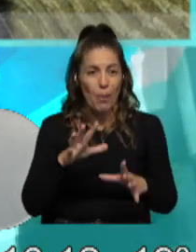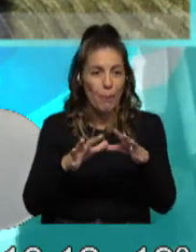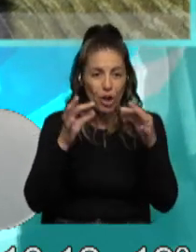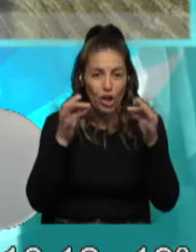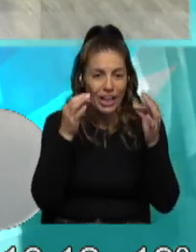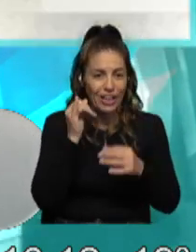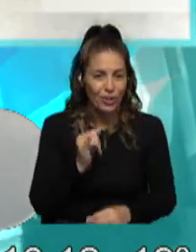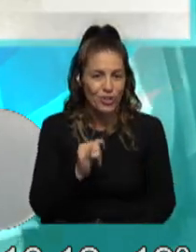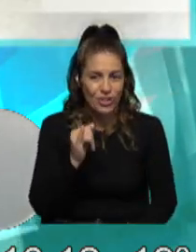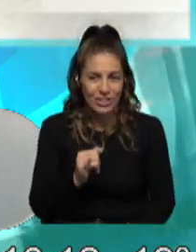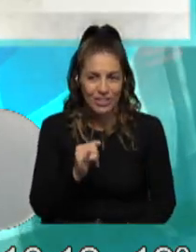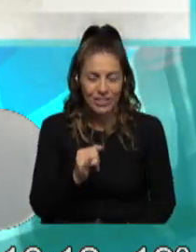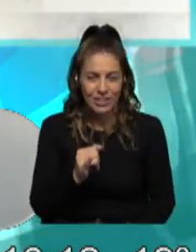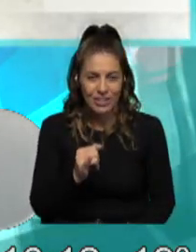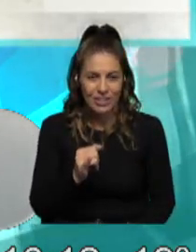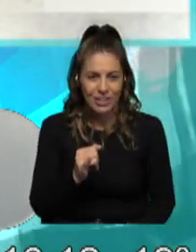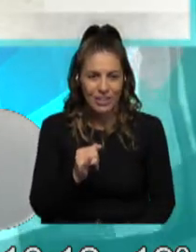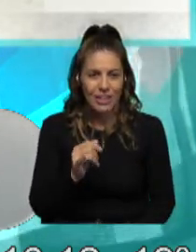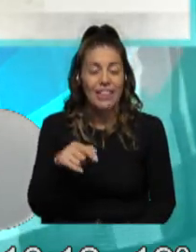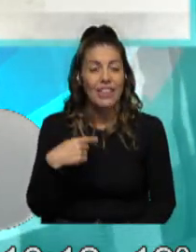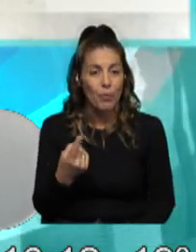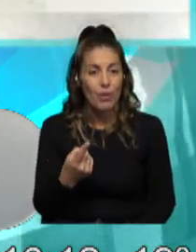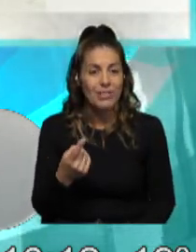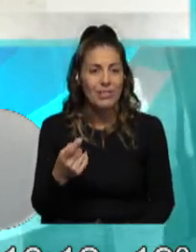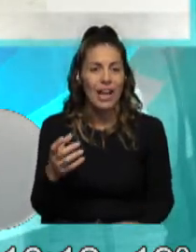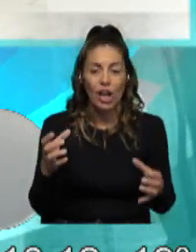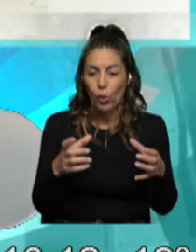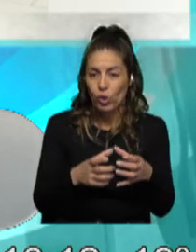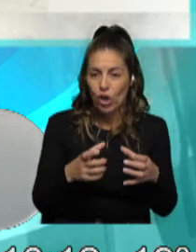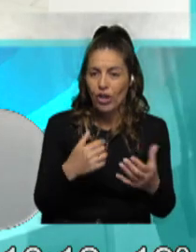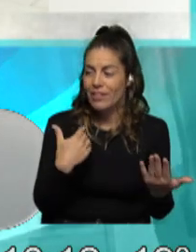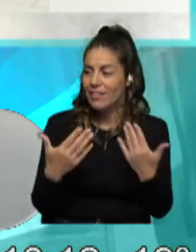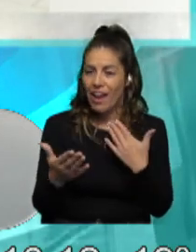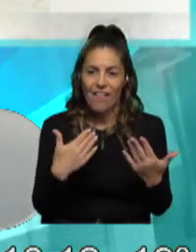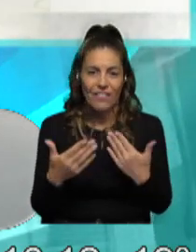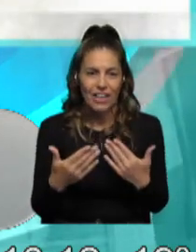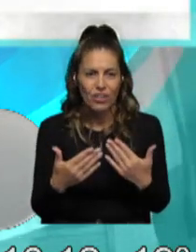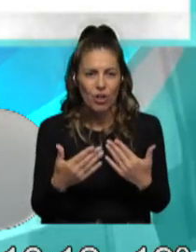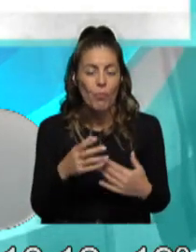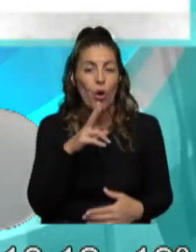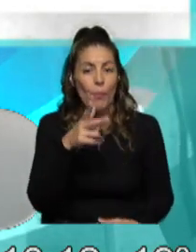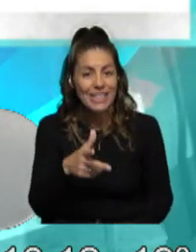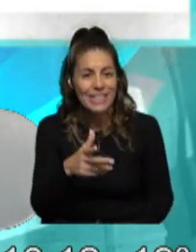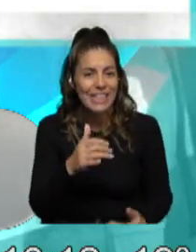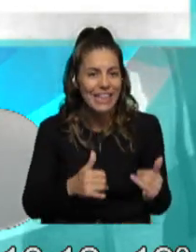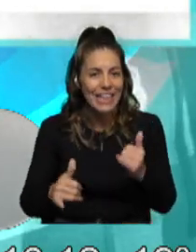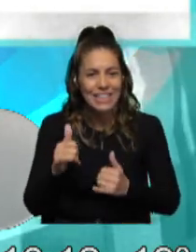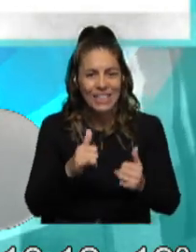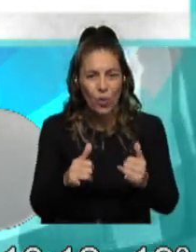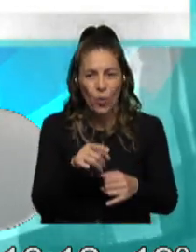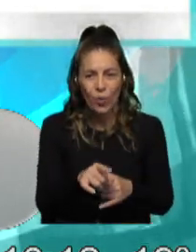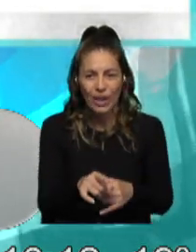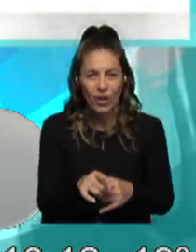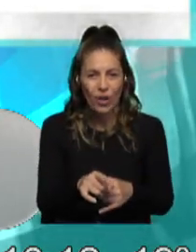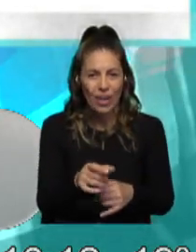corriendo. La forma, muchas veces, y después vienen, hay reuniones y estamos acá hablando. ¿Vos decís que ese juego que le hacen,